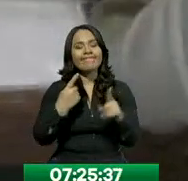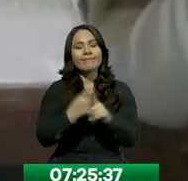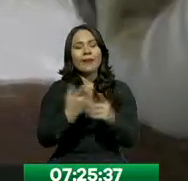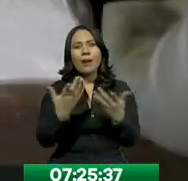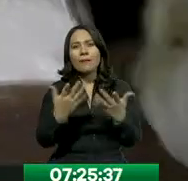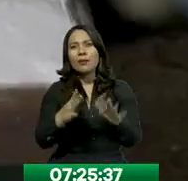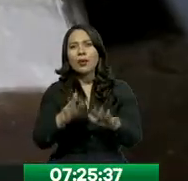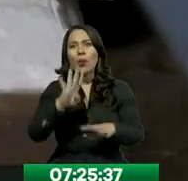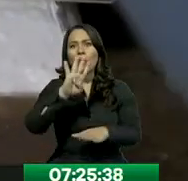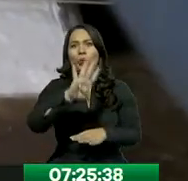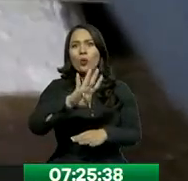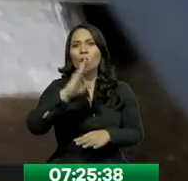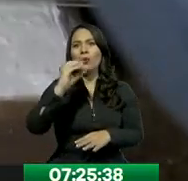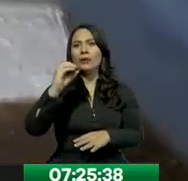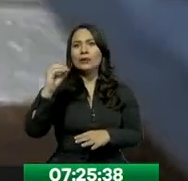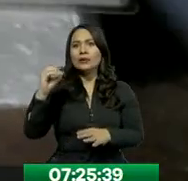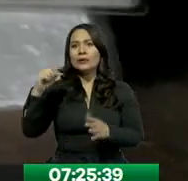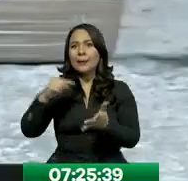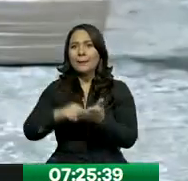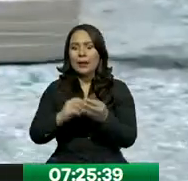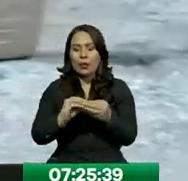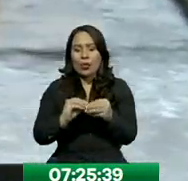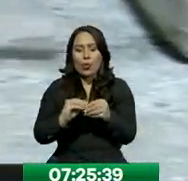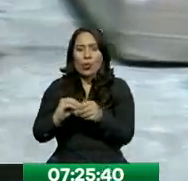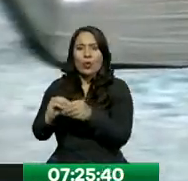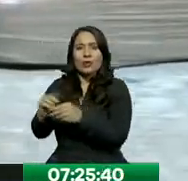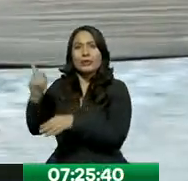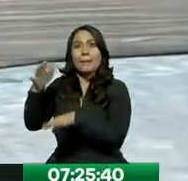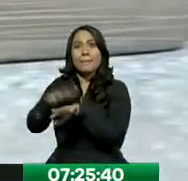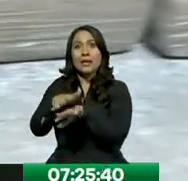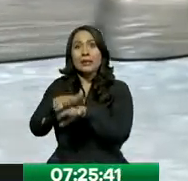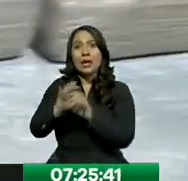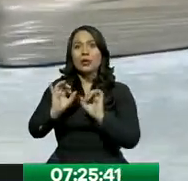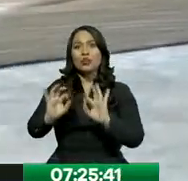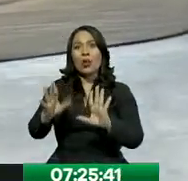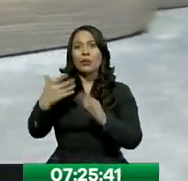alrededor de 400,000 dosis. Desde Machala, informó Karina Valdivieso.